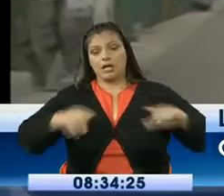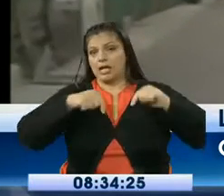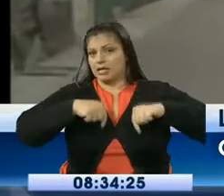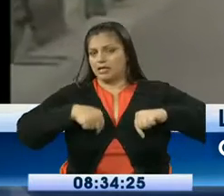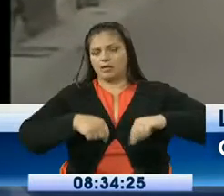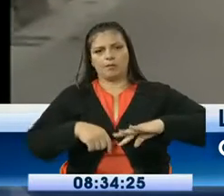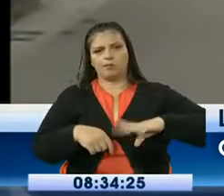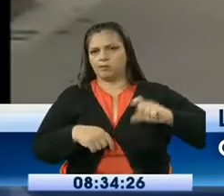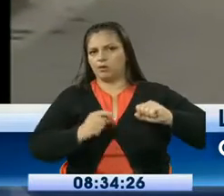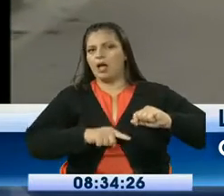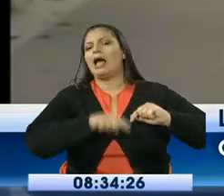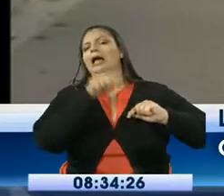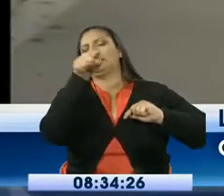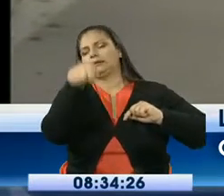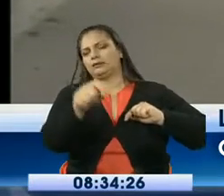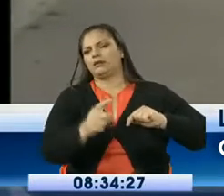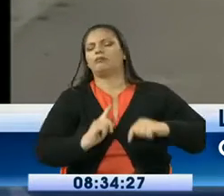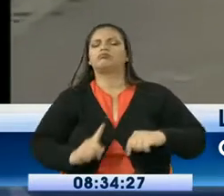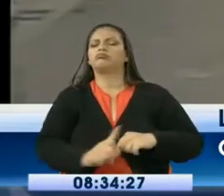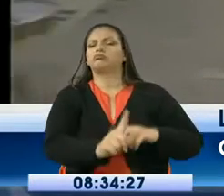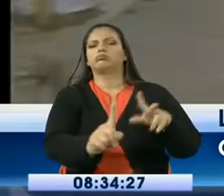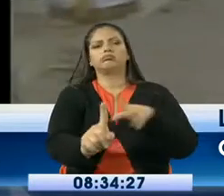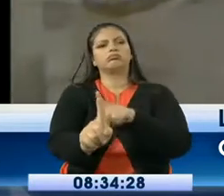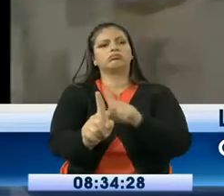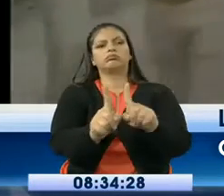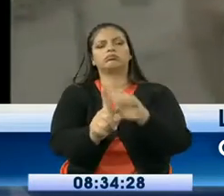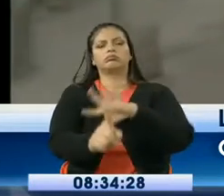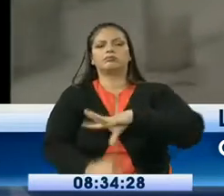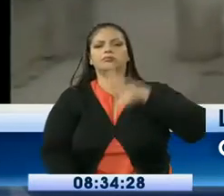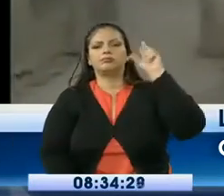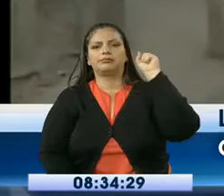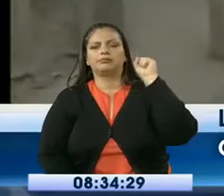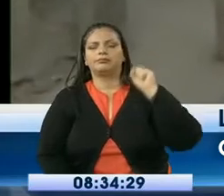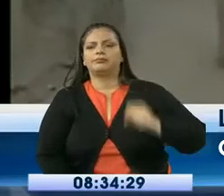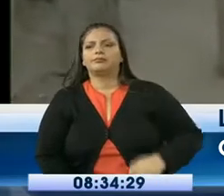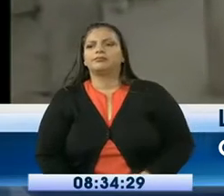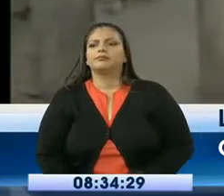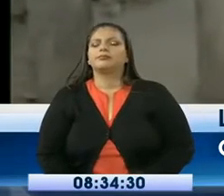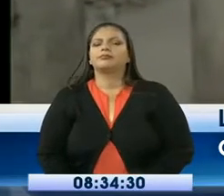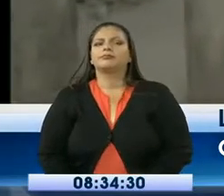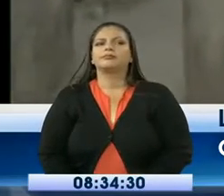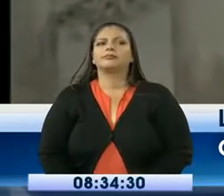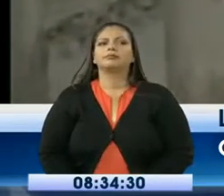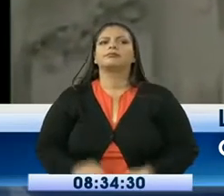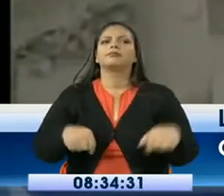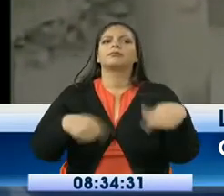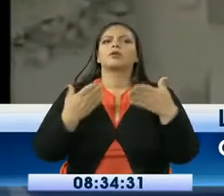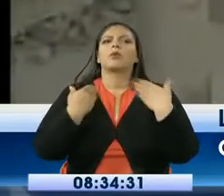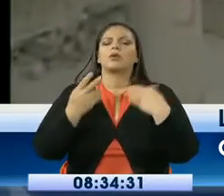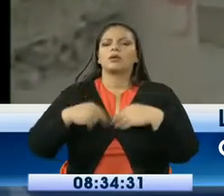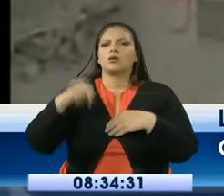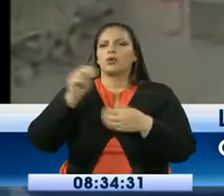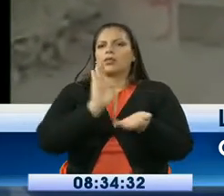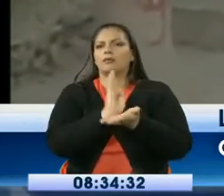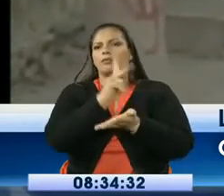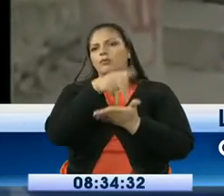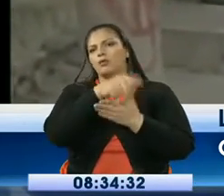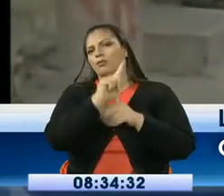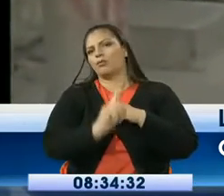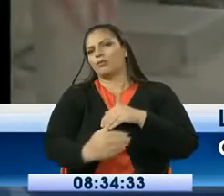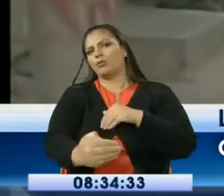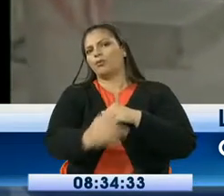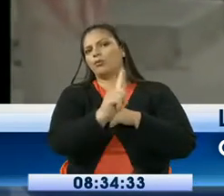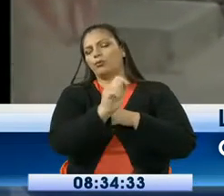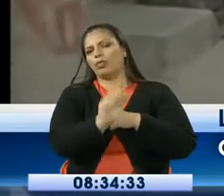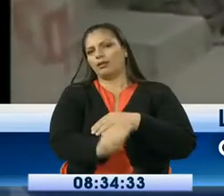las palabras de los moradores que se encuentran realmente preocupados en este sector de Guayaquil. Repetimos, estamos en el bloque 1A de Bastión Popular